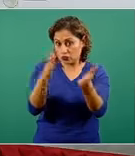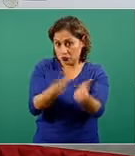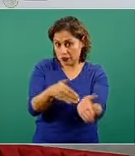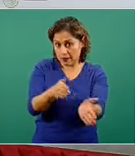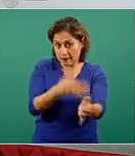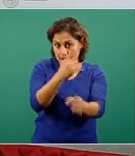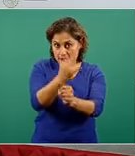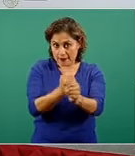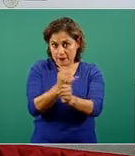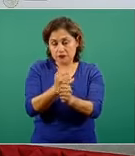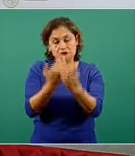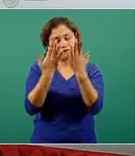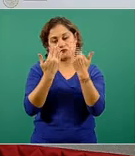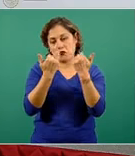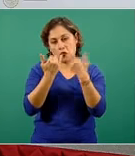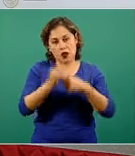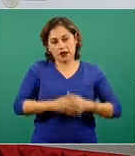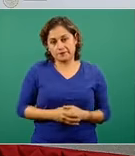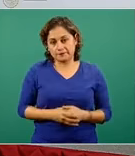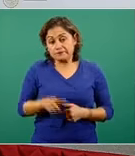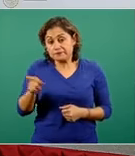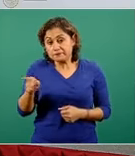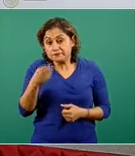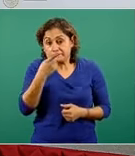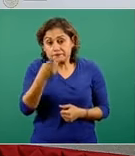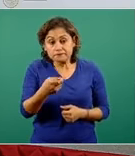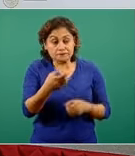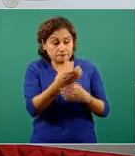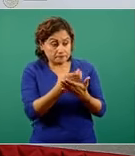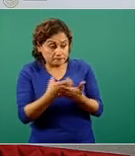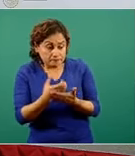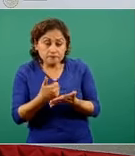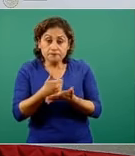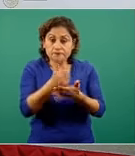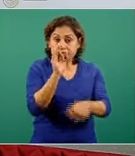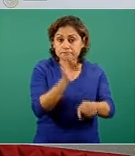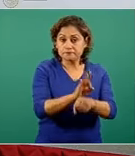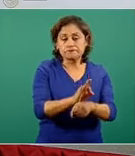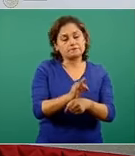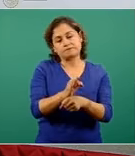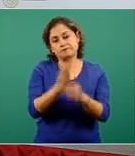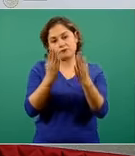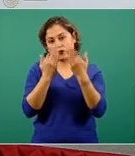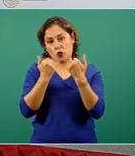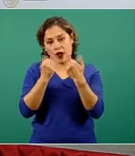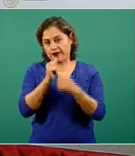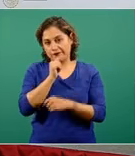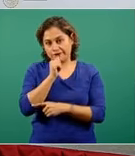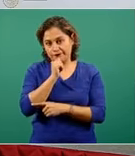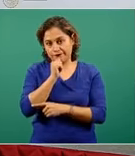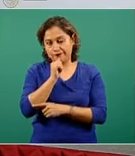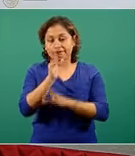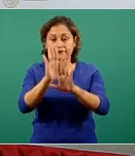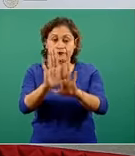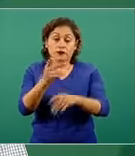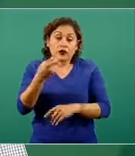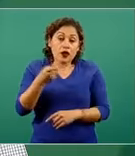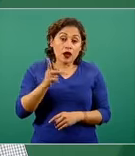de que realmente generen curación o tengan una utilidad. No así, por ejemplo, el uso